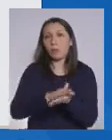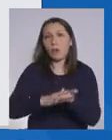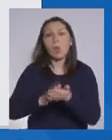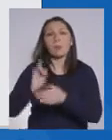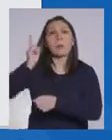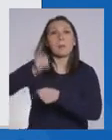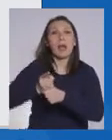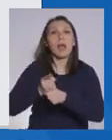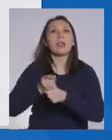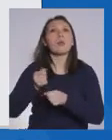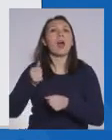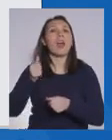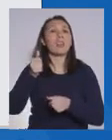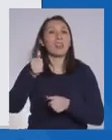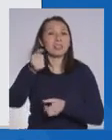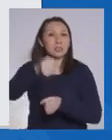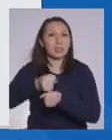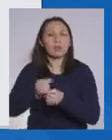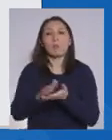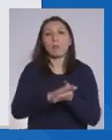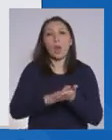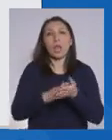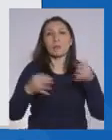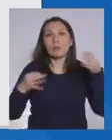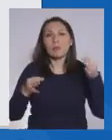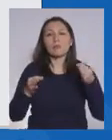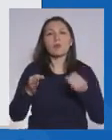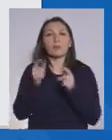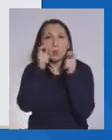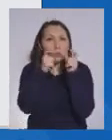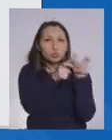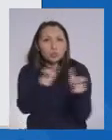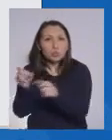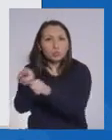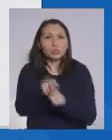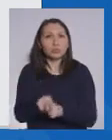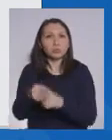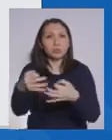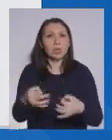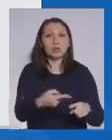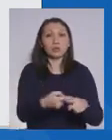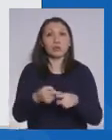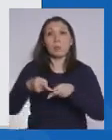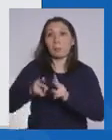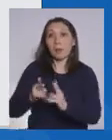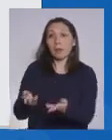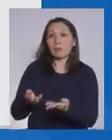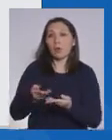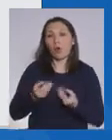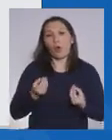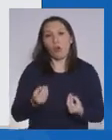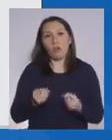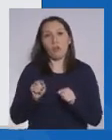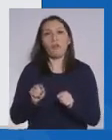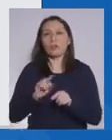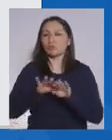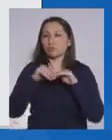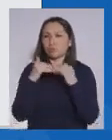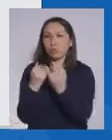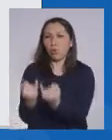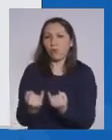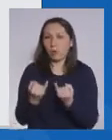dictámenes de la dirección del trabajo por ejemplo los circulares de la superintendencia de seguridad social que nos va a permitir obviamente tener toda